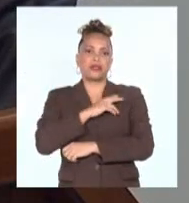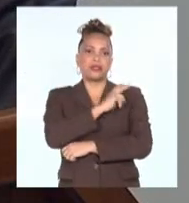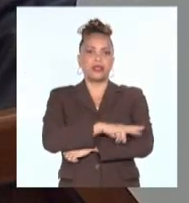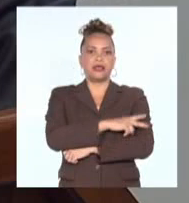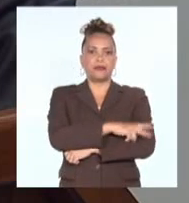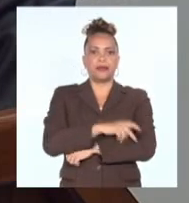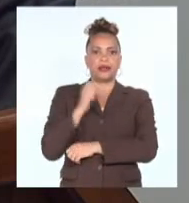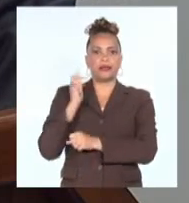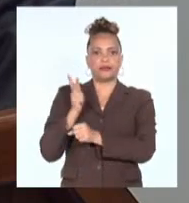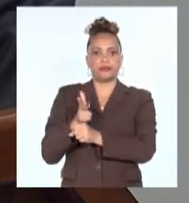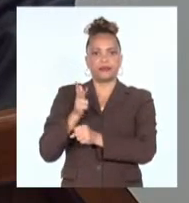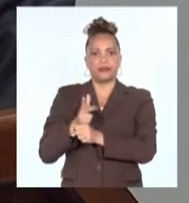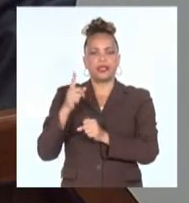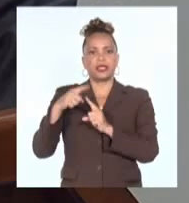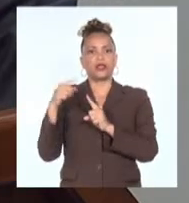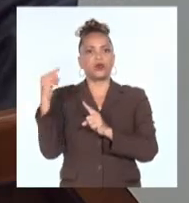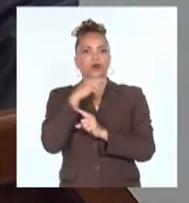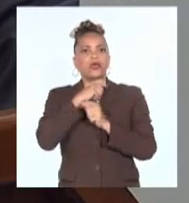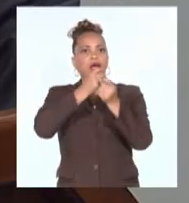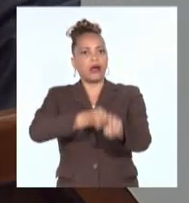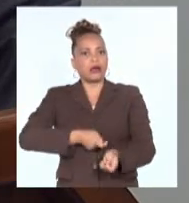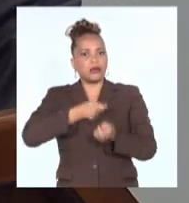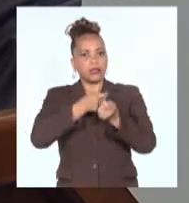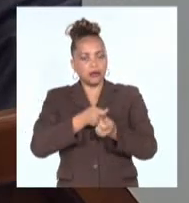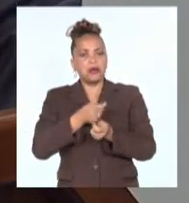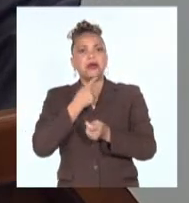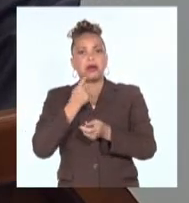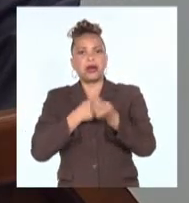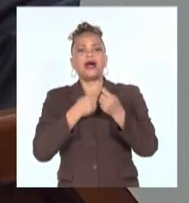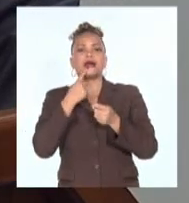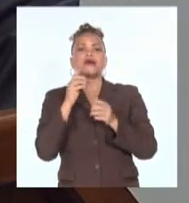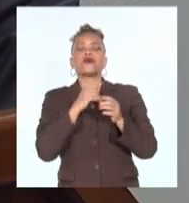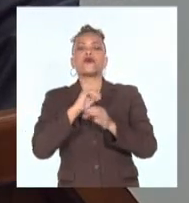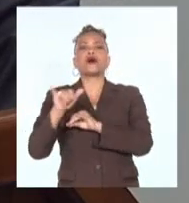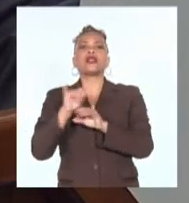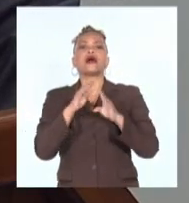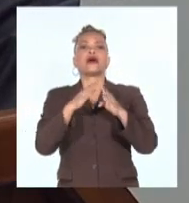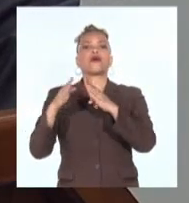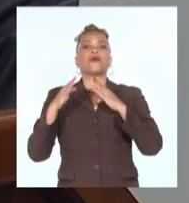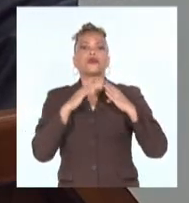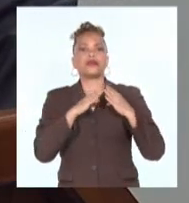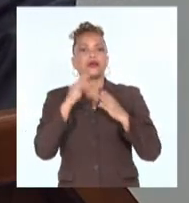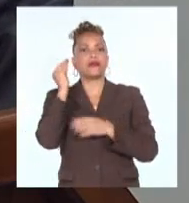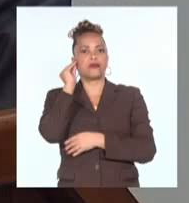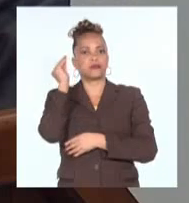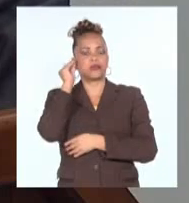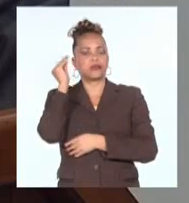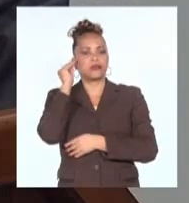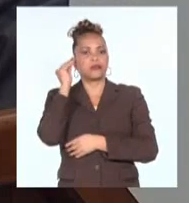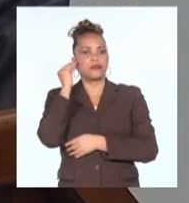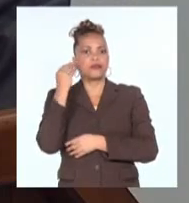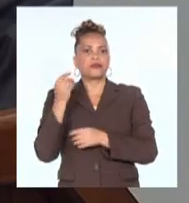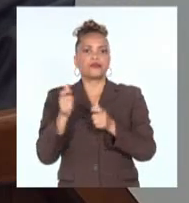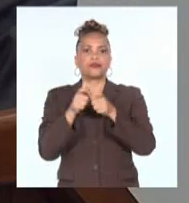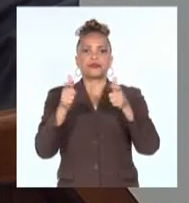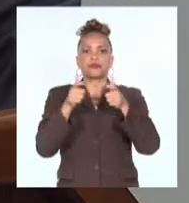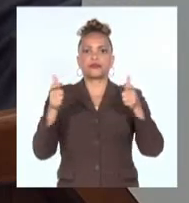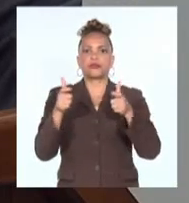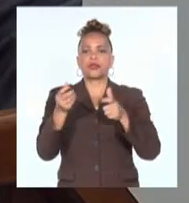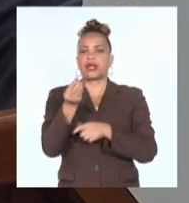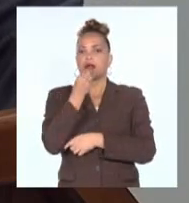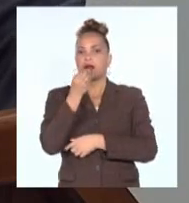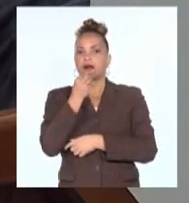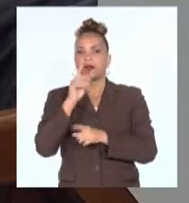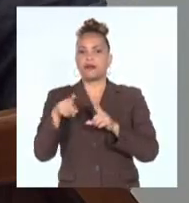de tecnología agrícola han impactado a comunidades, aumentando sus capacidades productivas, la seguridad alimentaria y el